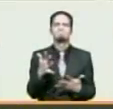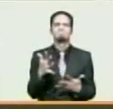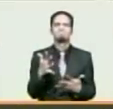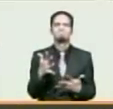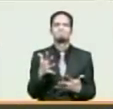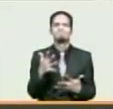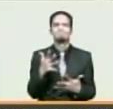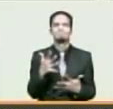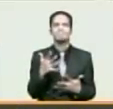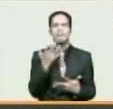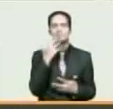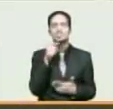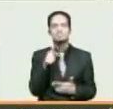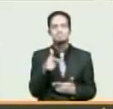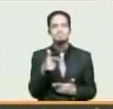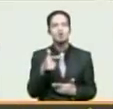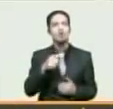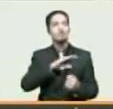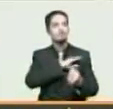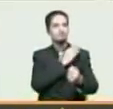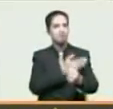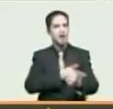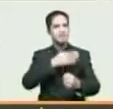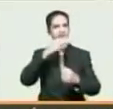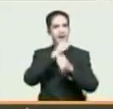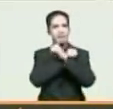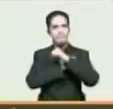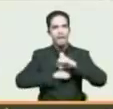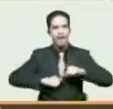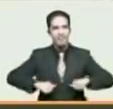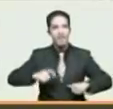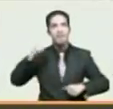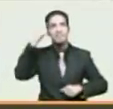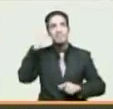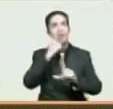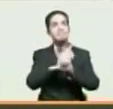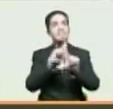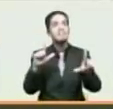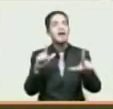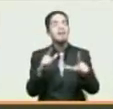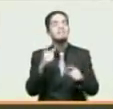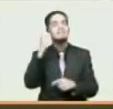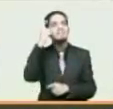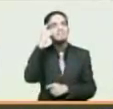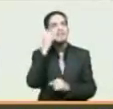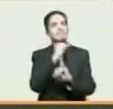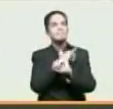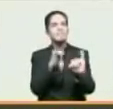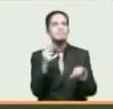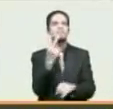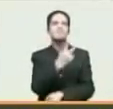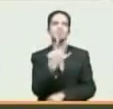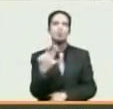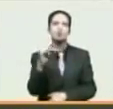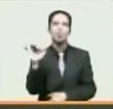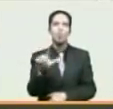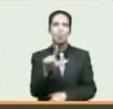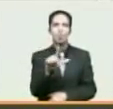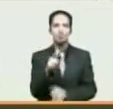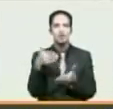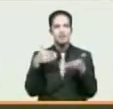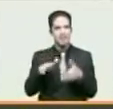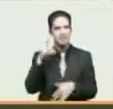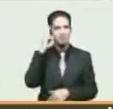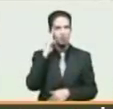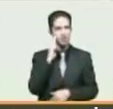Fuerza Armada, nuestro día, día de libertad, de independencia, 24 de julio. Nació